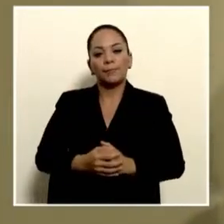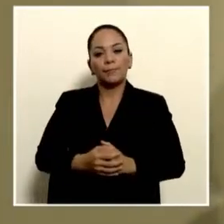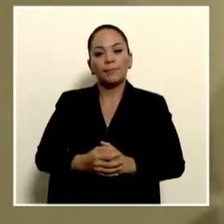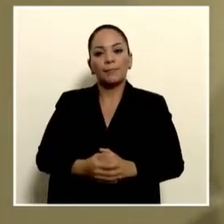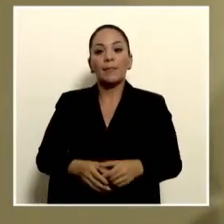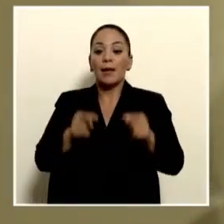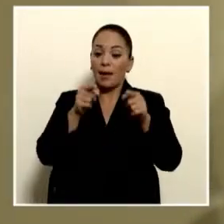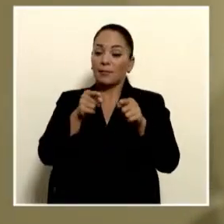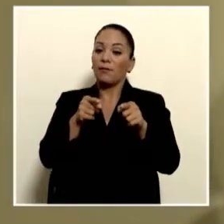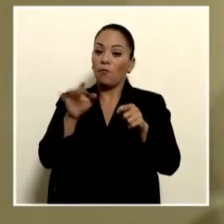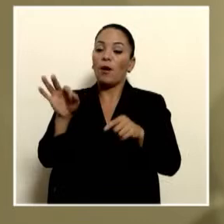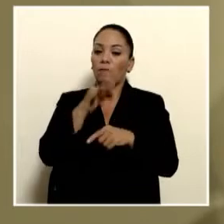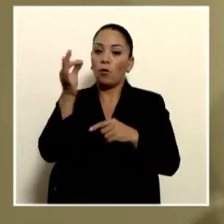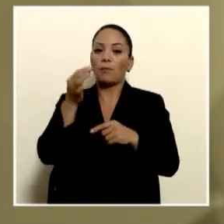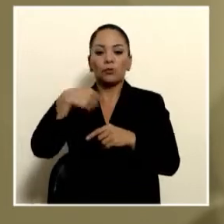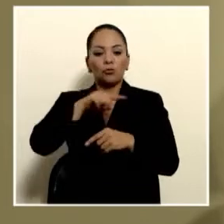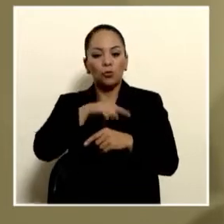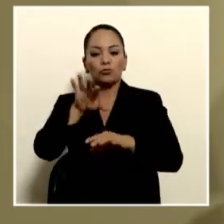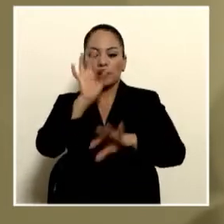Esa fue la metodología.